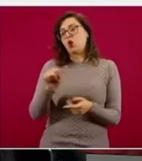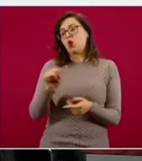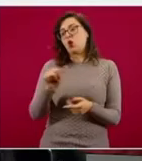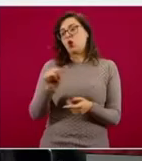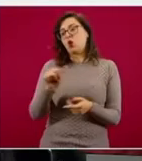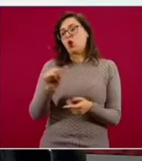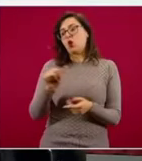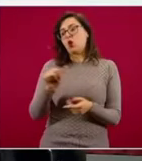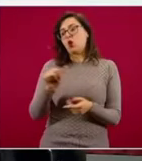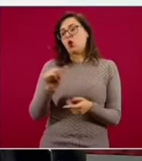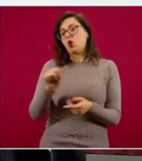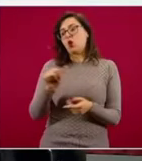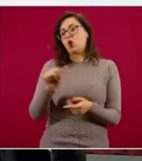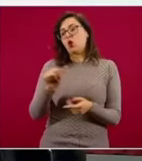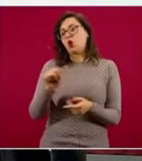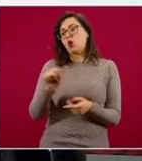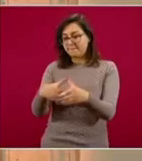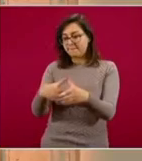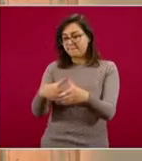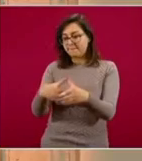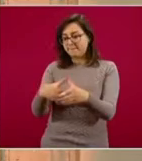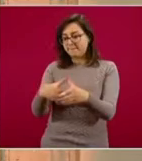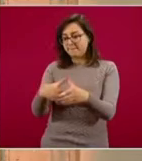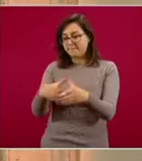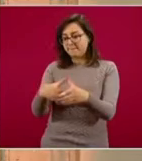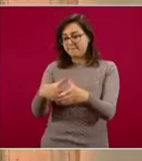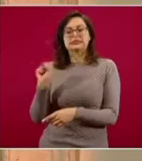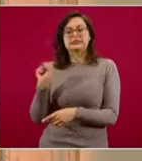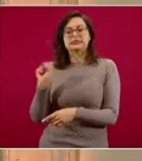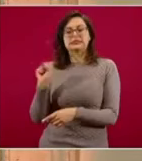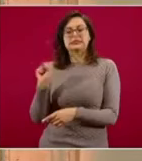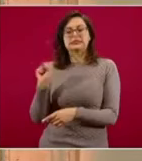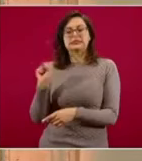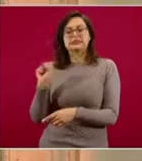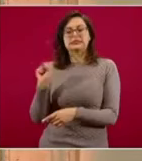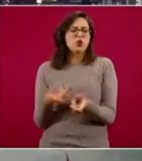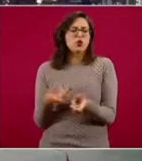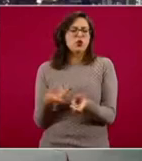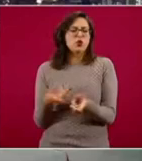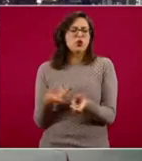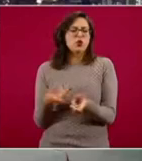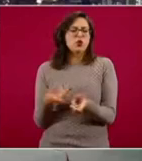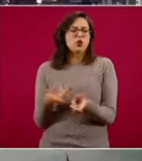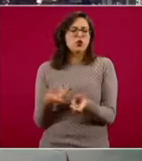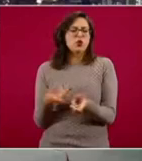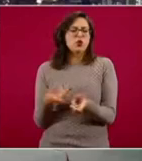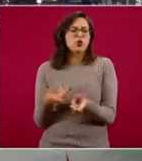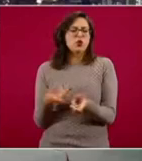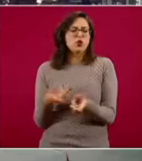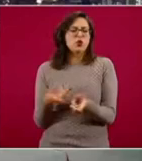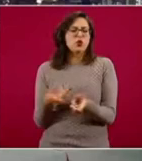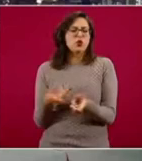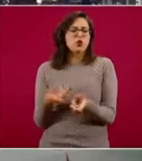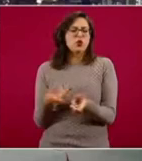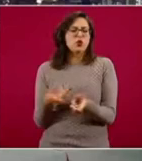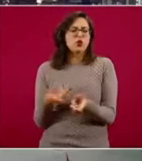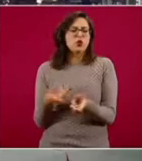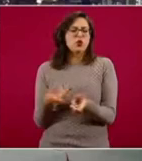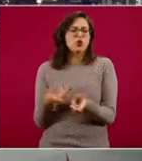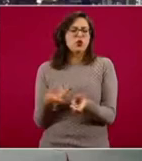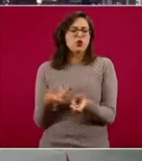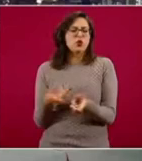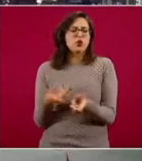mecanismos de confirmación, recordando que podemos confirmar de COVID-19 una persona a través de una prueba de laboratorio que